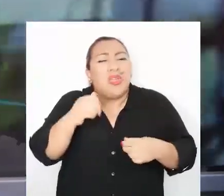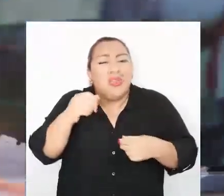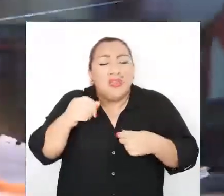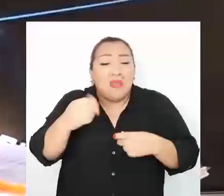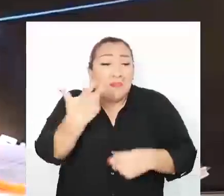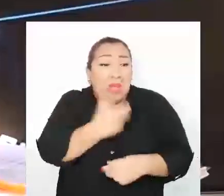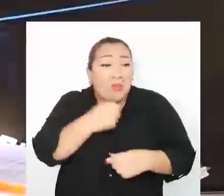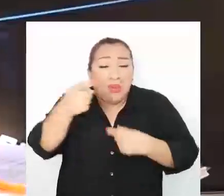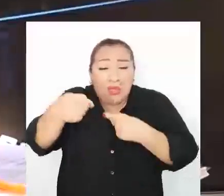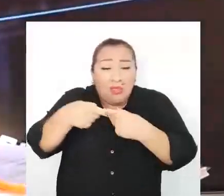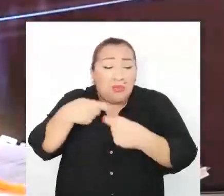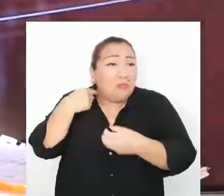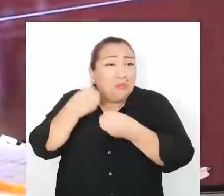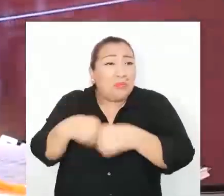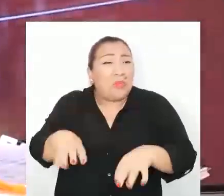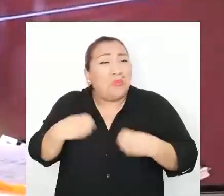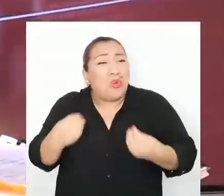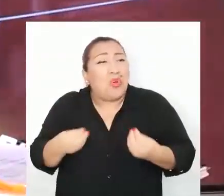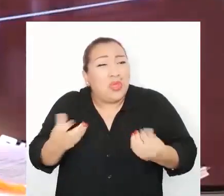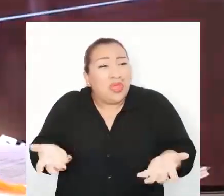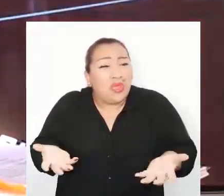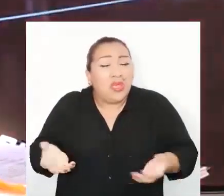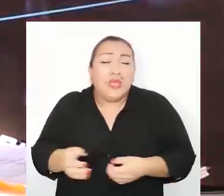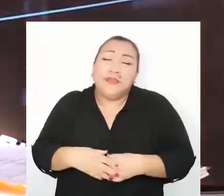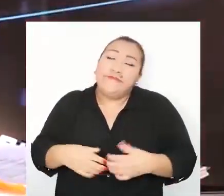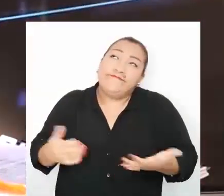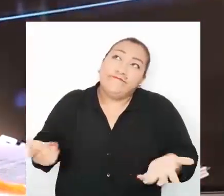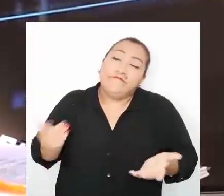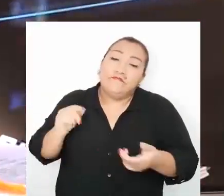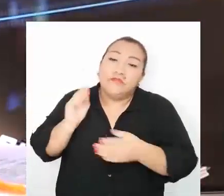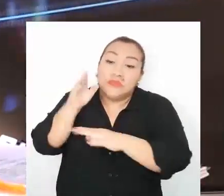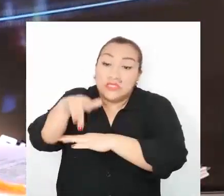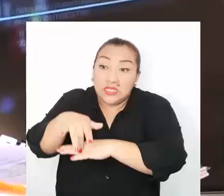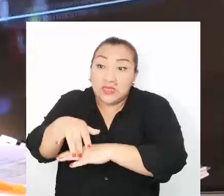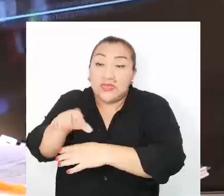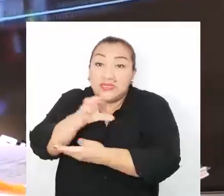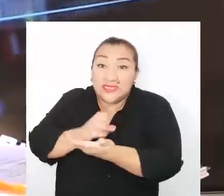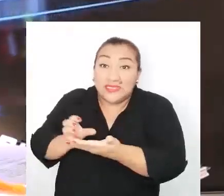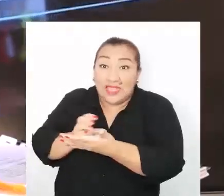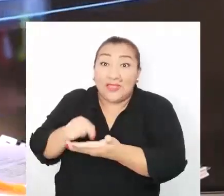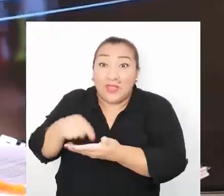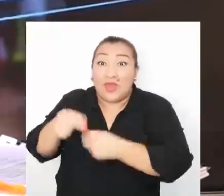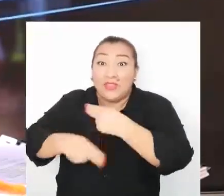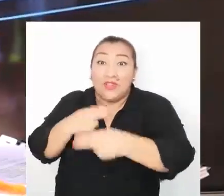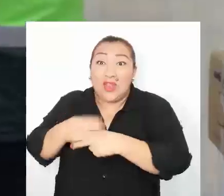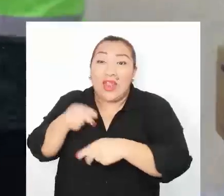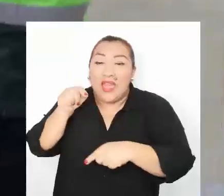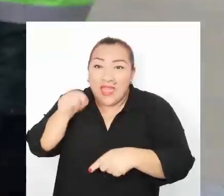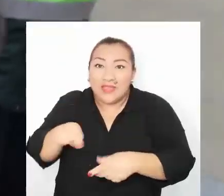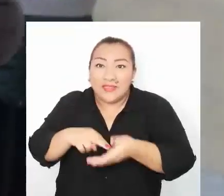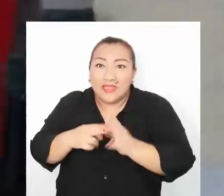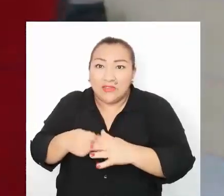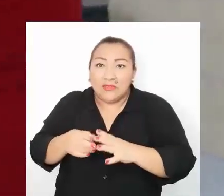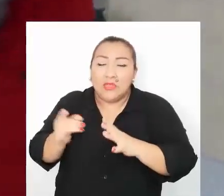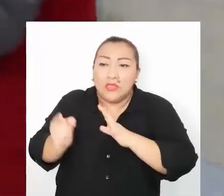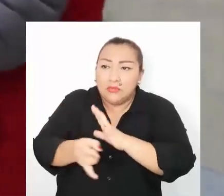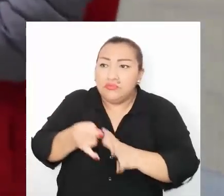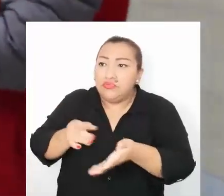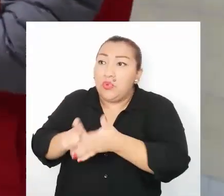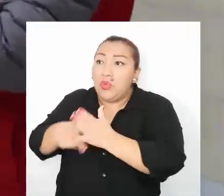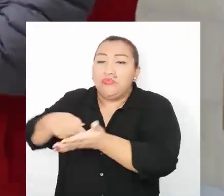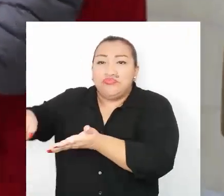de vacunas? Bueno, las vacunas llegan al Centro Nacional de Recursos Estratégicos y de allí son distribuidas a nivel nacional a